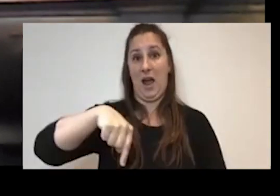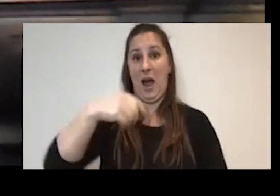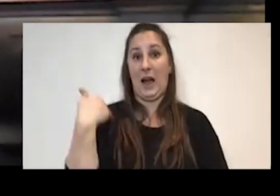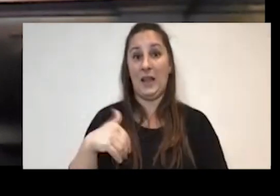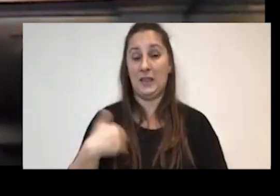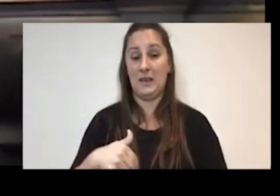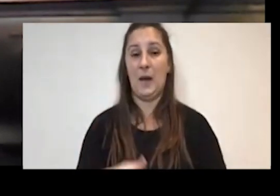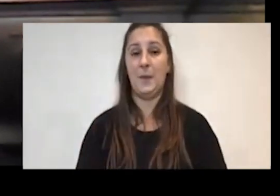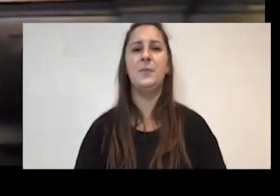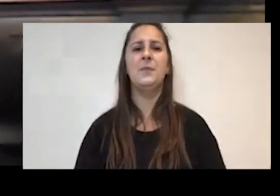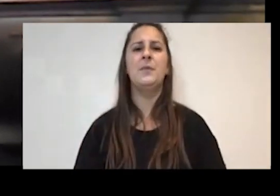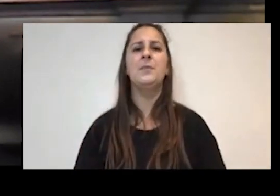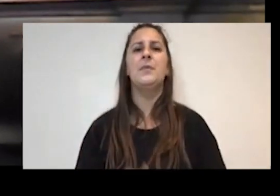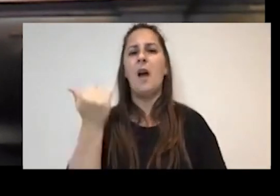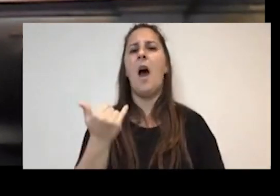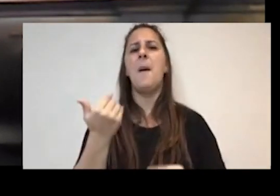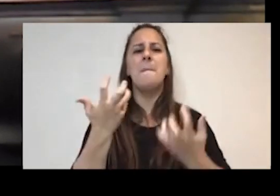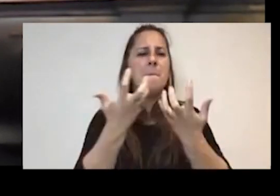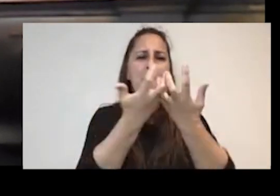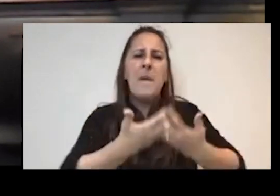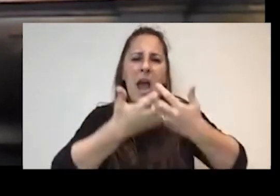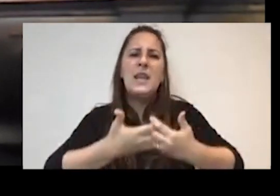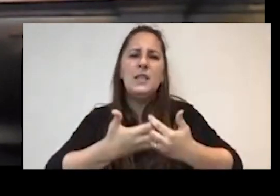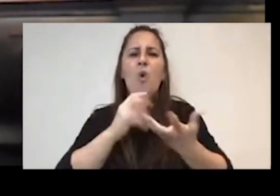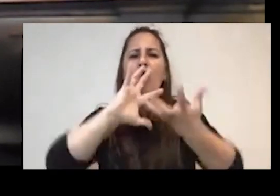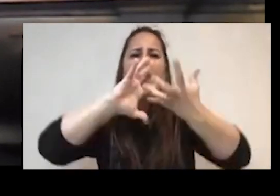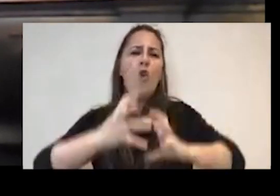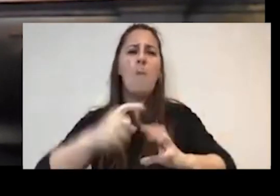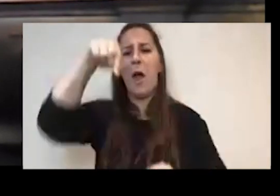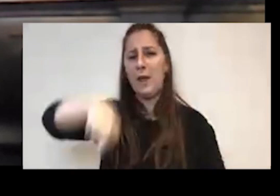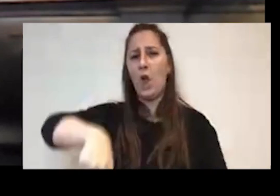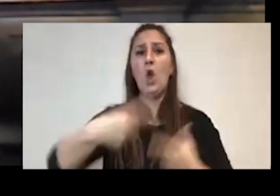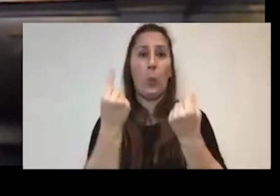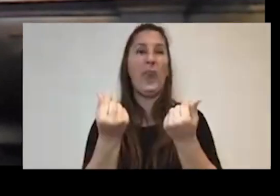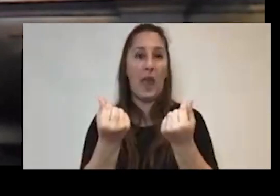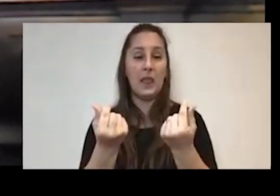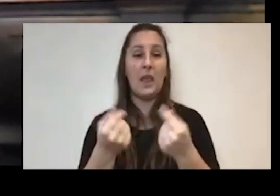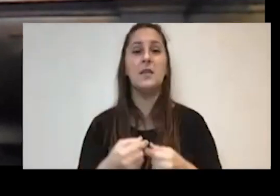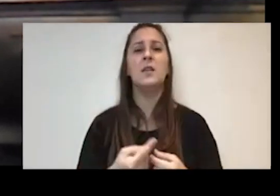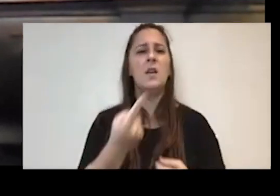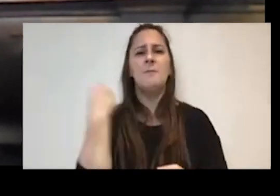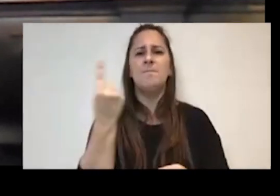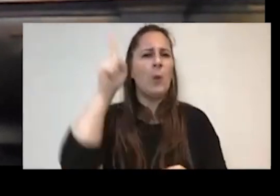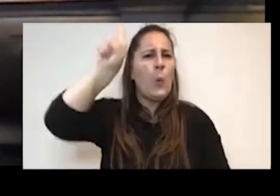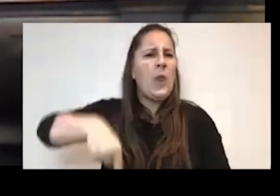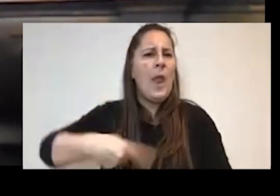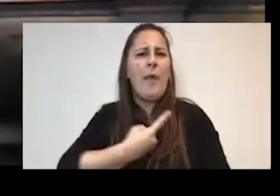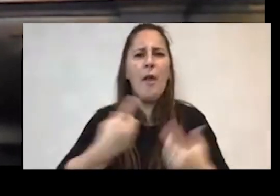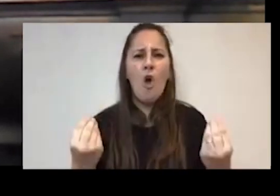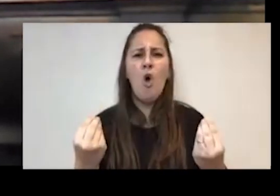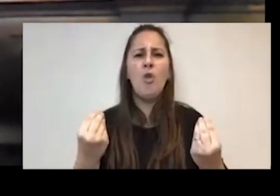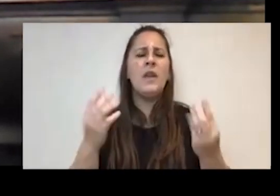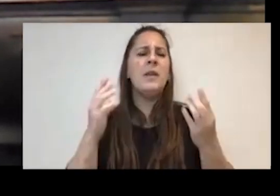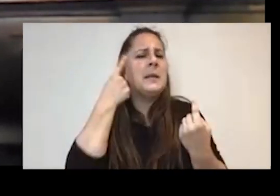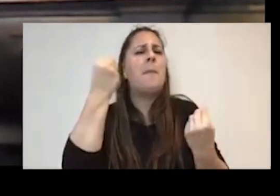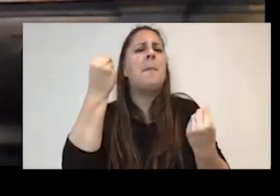país, cuáles son los mecanismos actuales que están vigentes, de dónde venimos y cuál es la